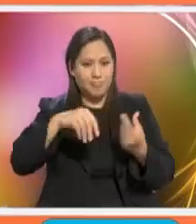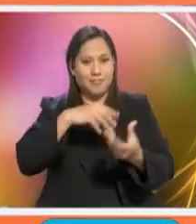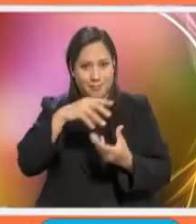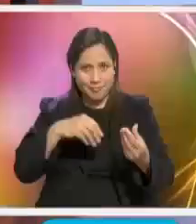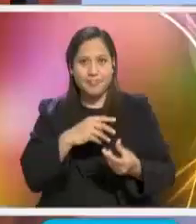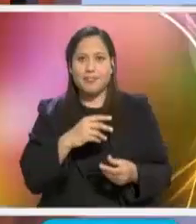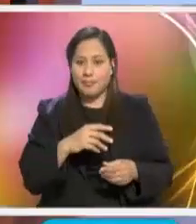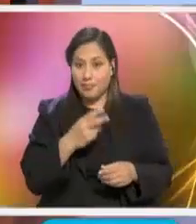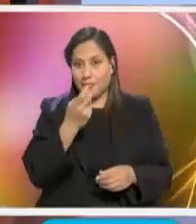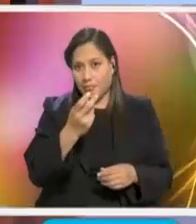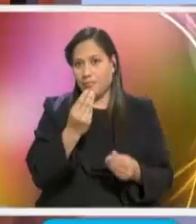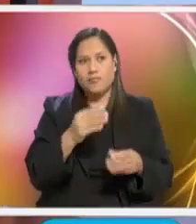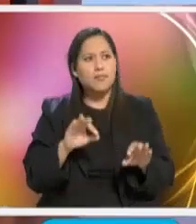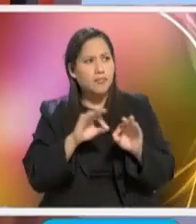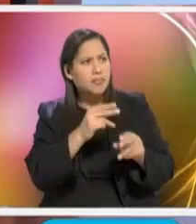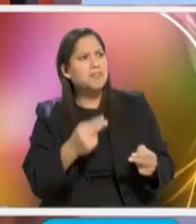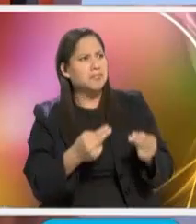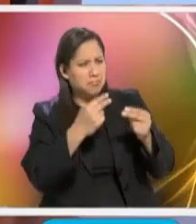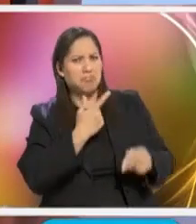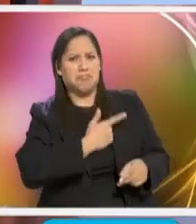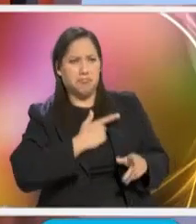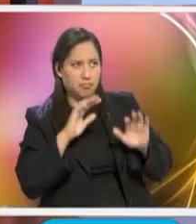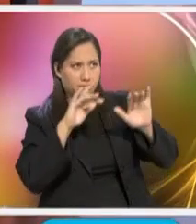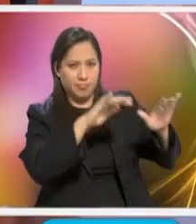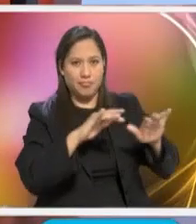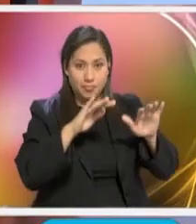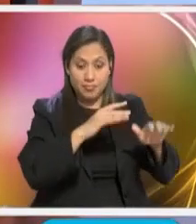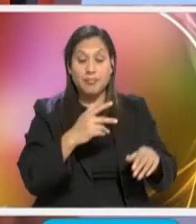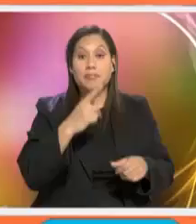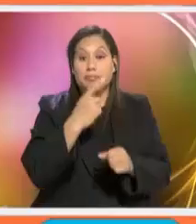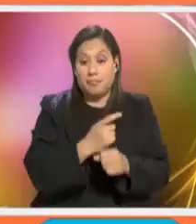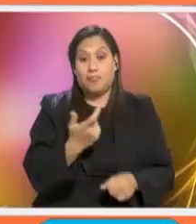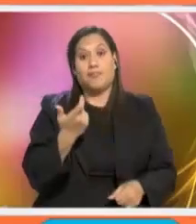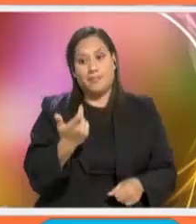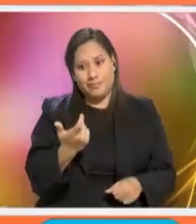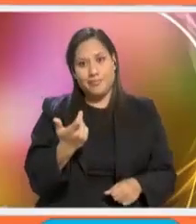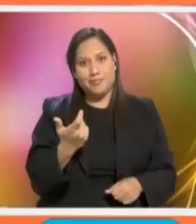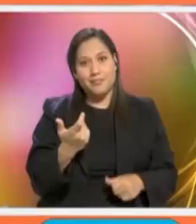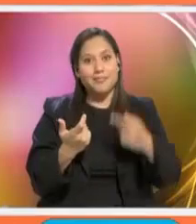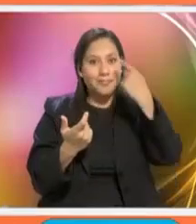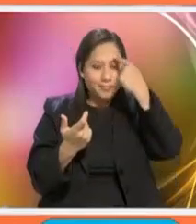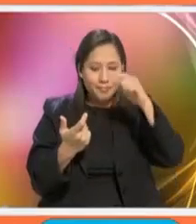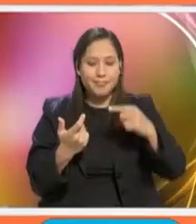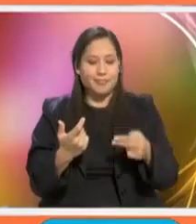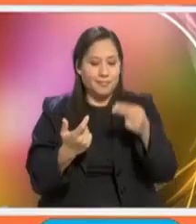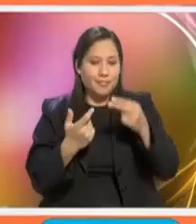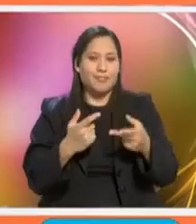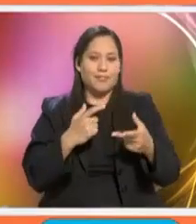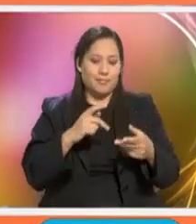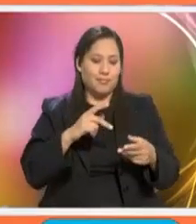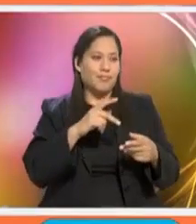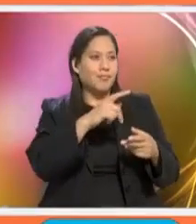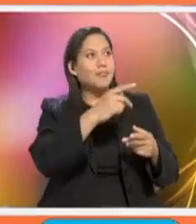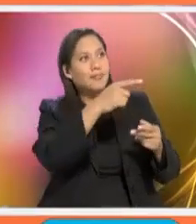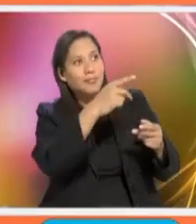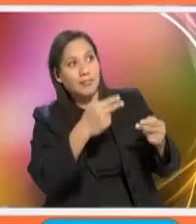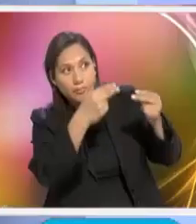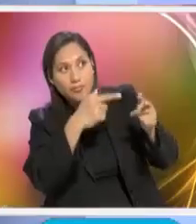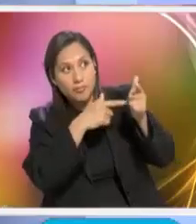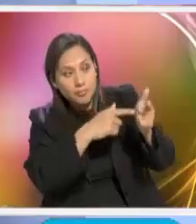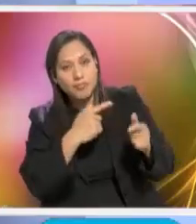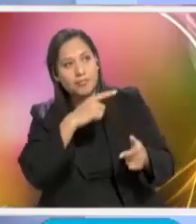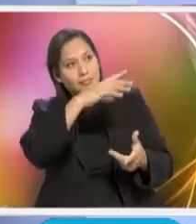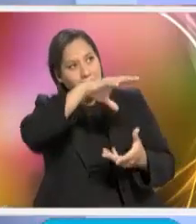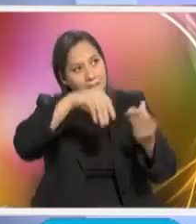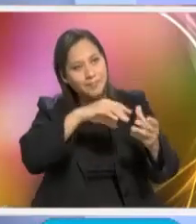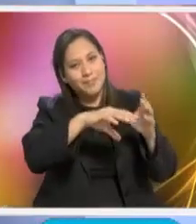eso, que hay que tener rentabilidad. Hay que tener dinero pues para poder tener nosotros satisfacer también nuestras necesidades. Oye,